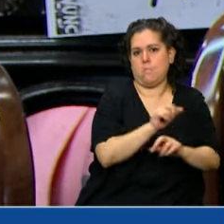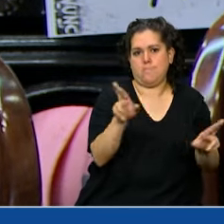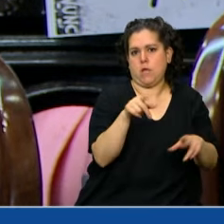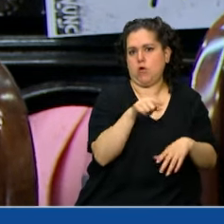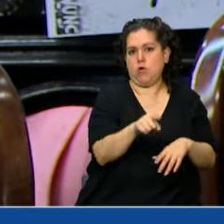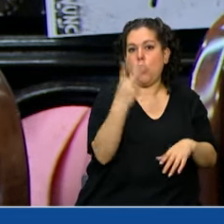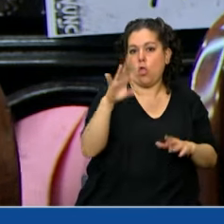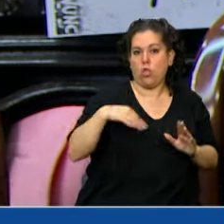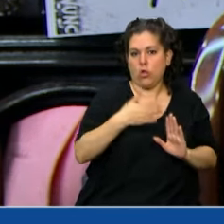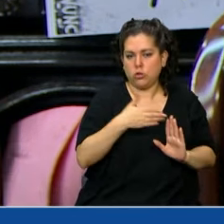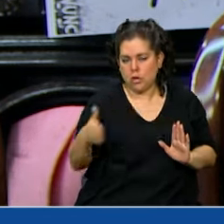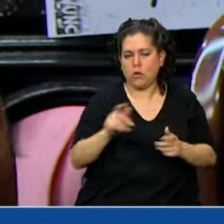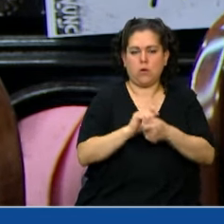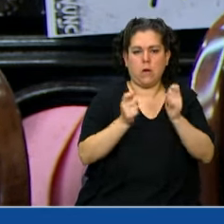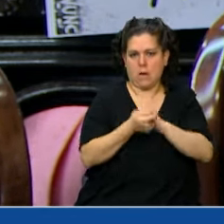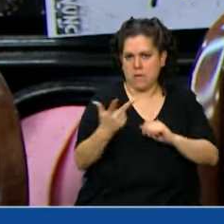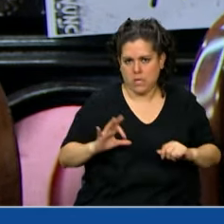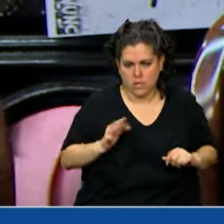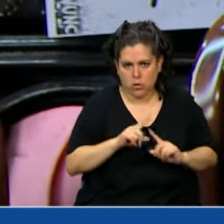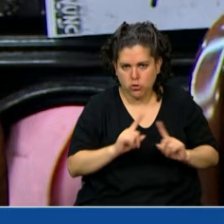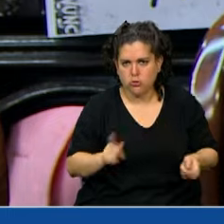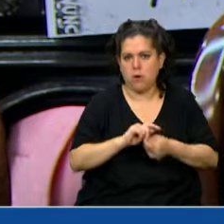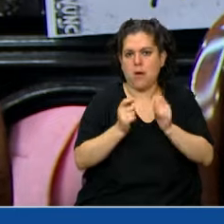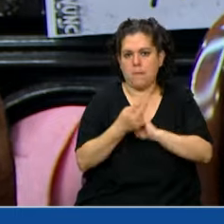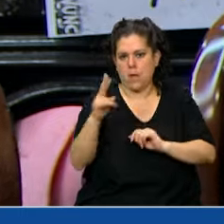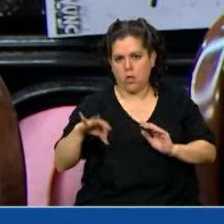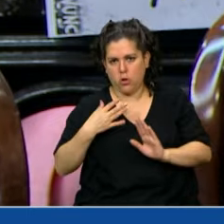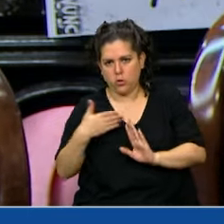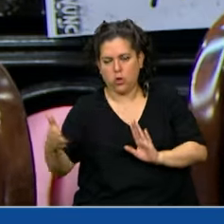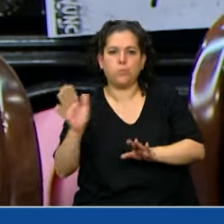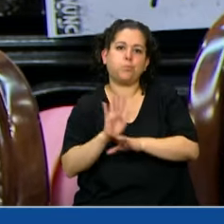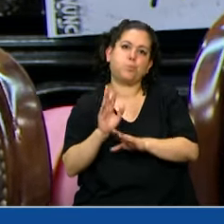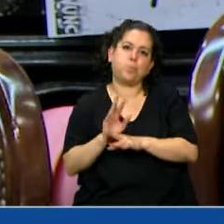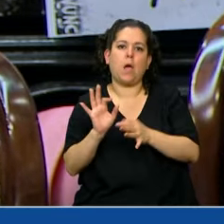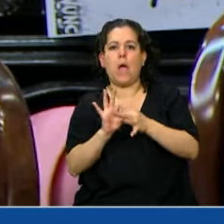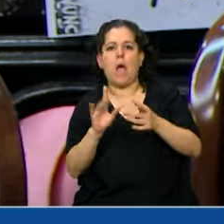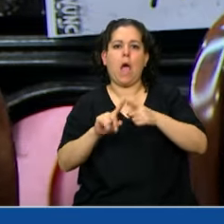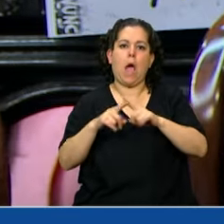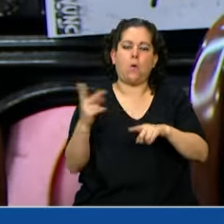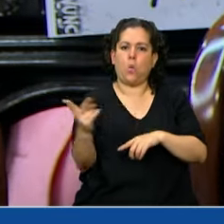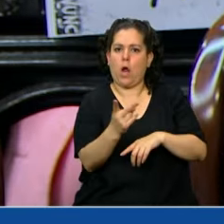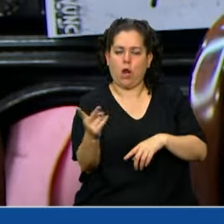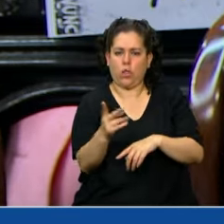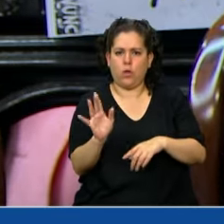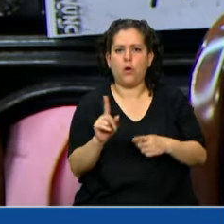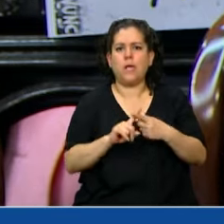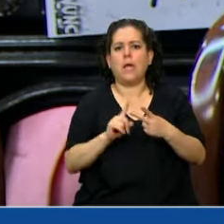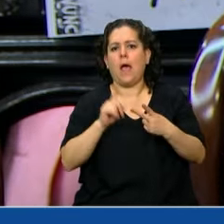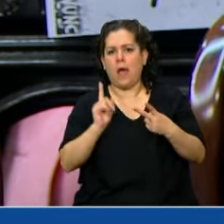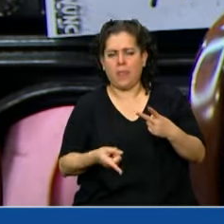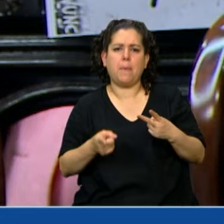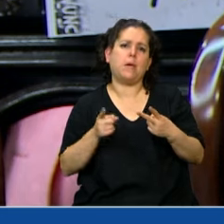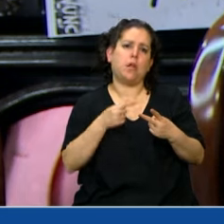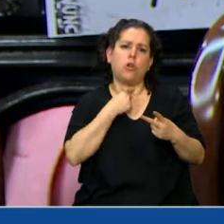los 2 años en lugar de los 3 años además de la mentira de que queda Librado al acuerdo de las partes Además de que no quieren